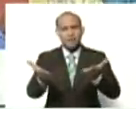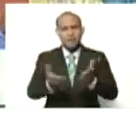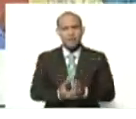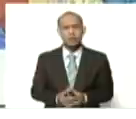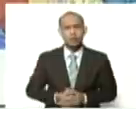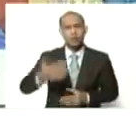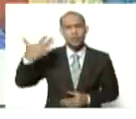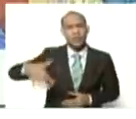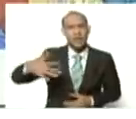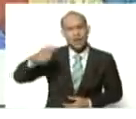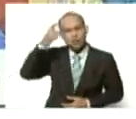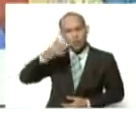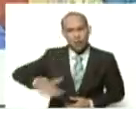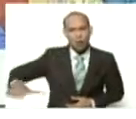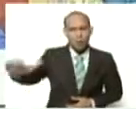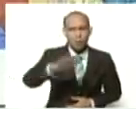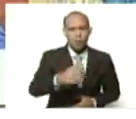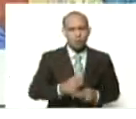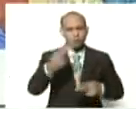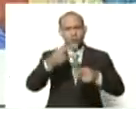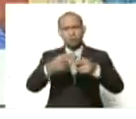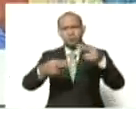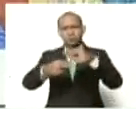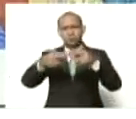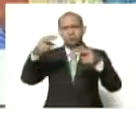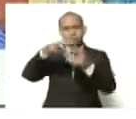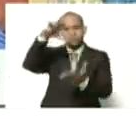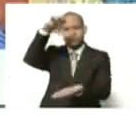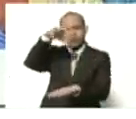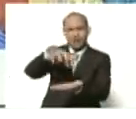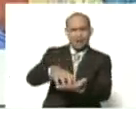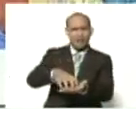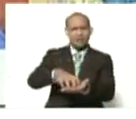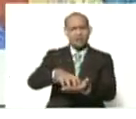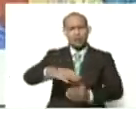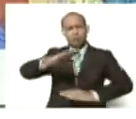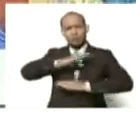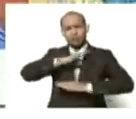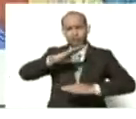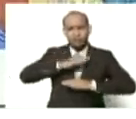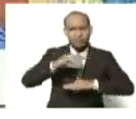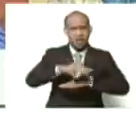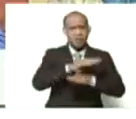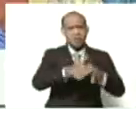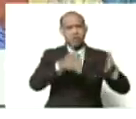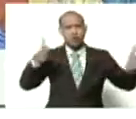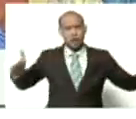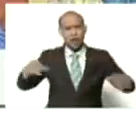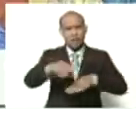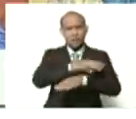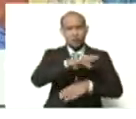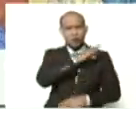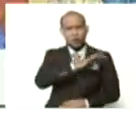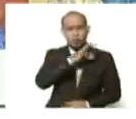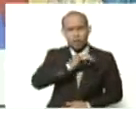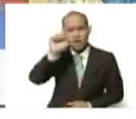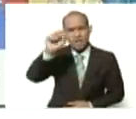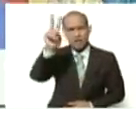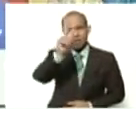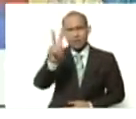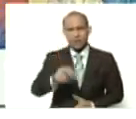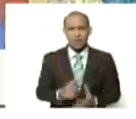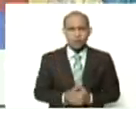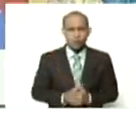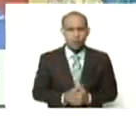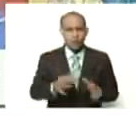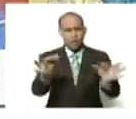los derechos del pueblo. Y construyó el estado de bienestar de las misiones y grandes misiones socialistas de Venezuela. A